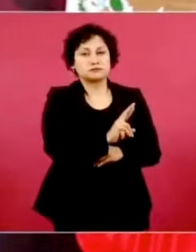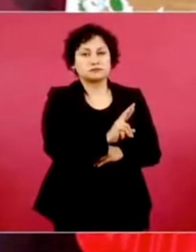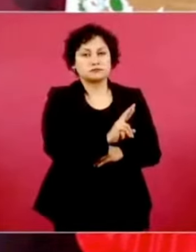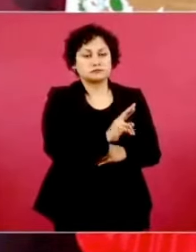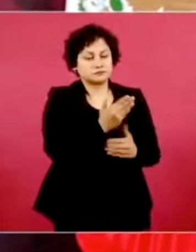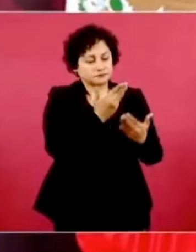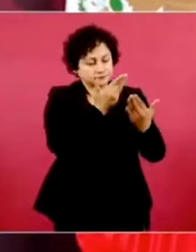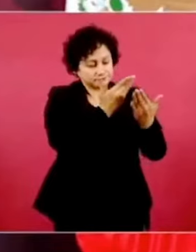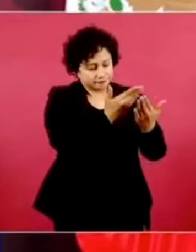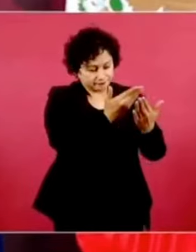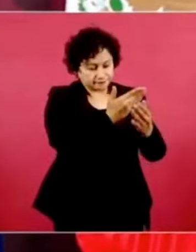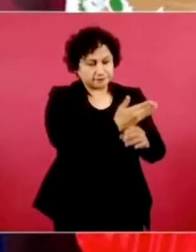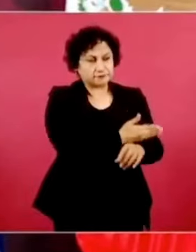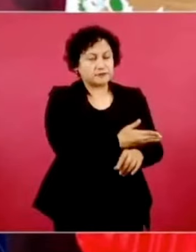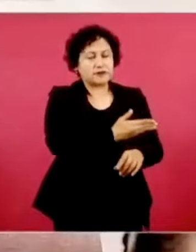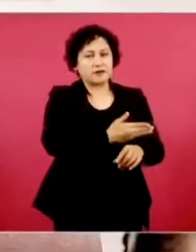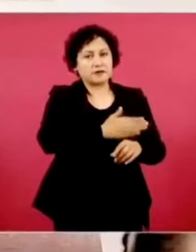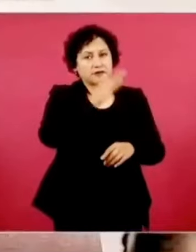Madero,